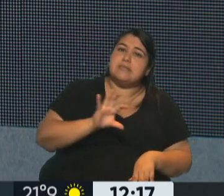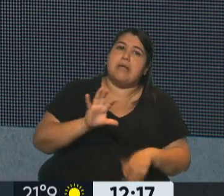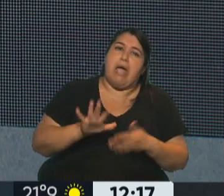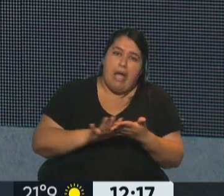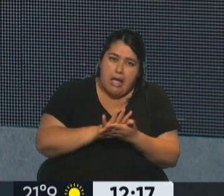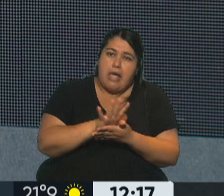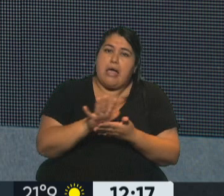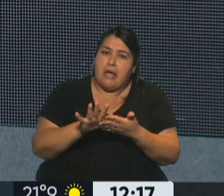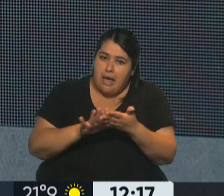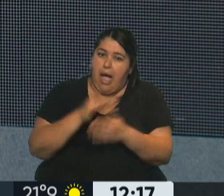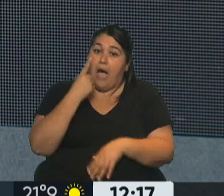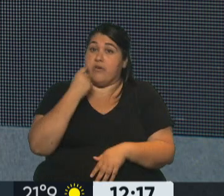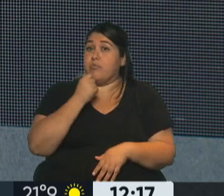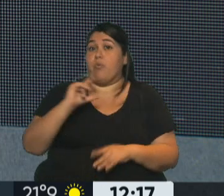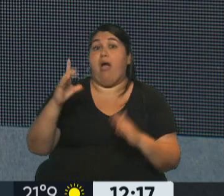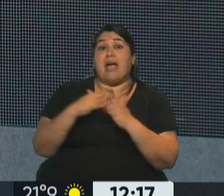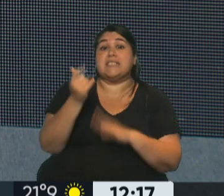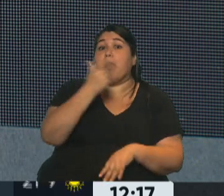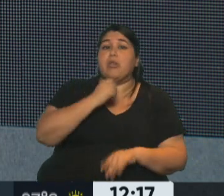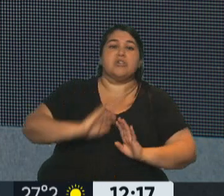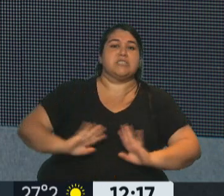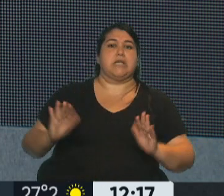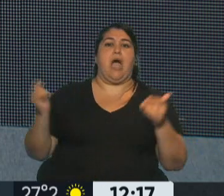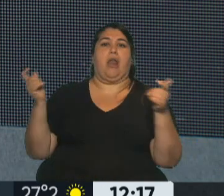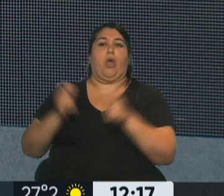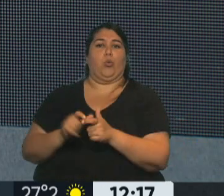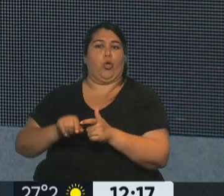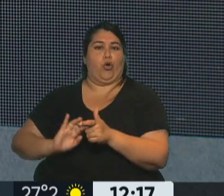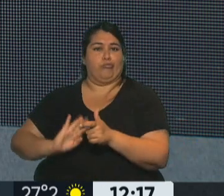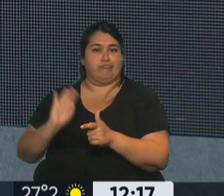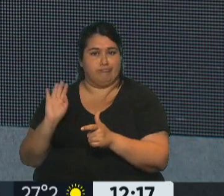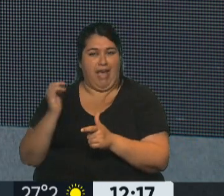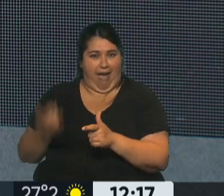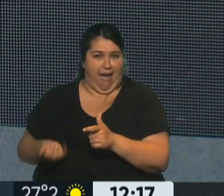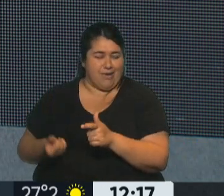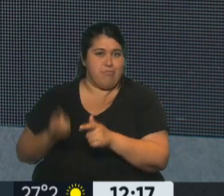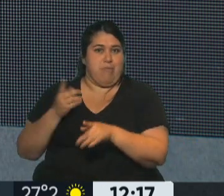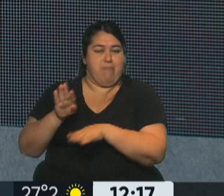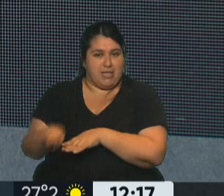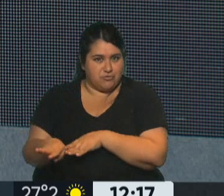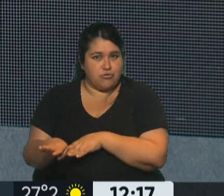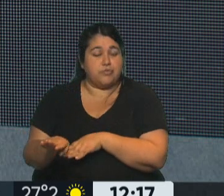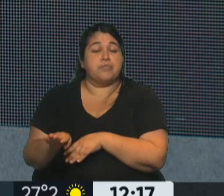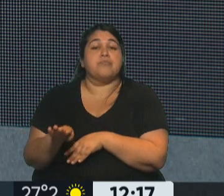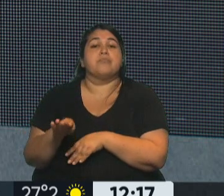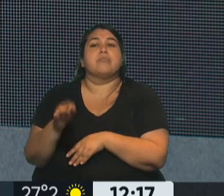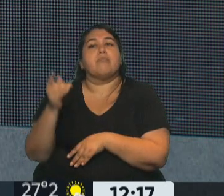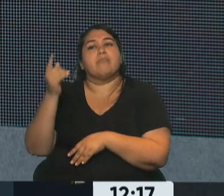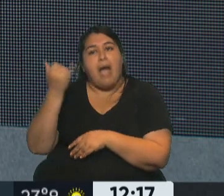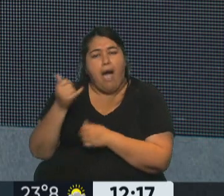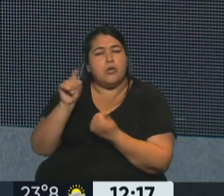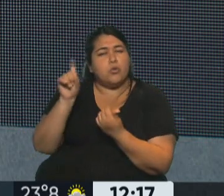ya hay en la Casa de Mendoza, aquí en la Ciudad de Buenos Aires, ya hay una reunión de gobernadores de Juntos por el Cambio, lógicamente con un montón de